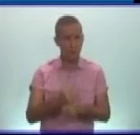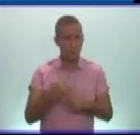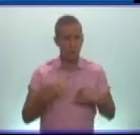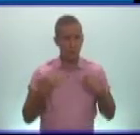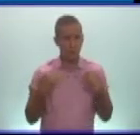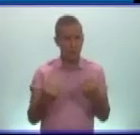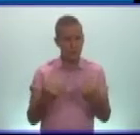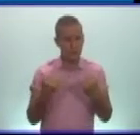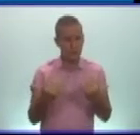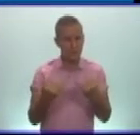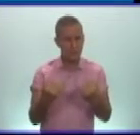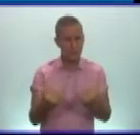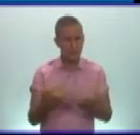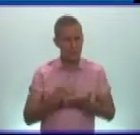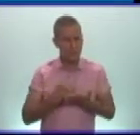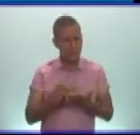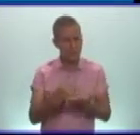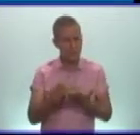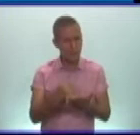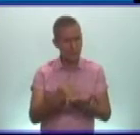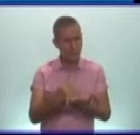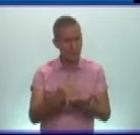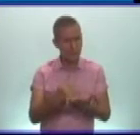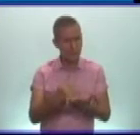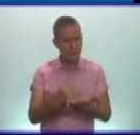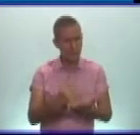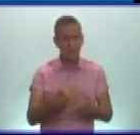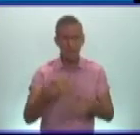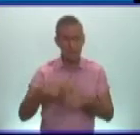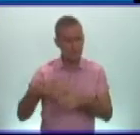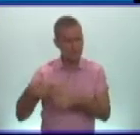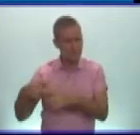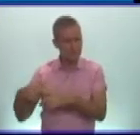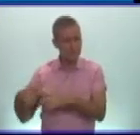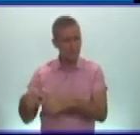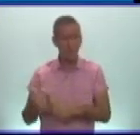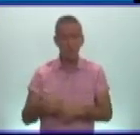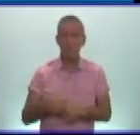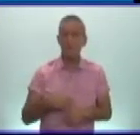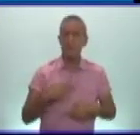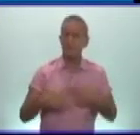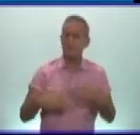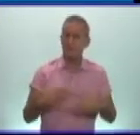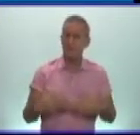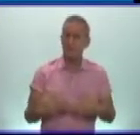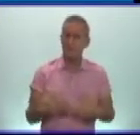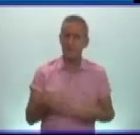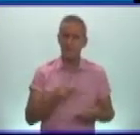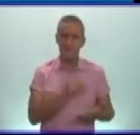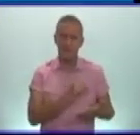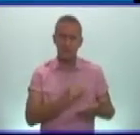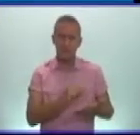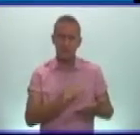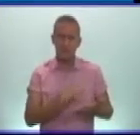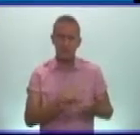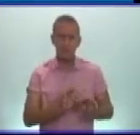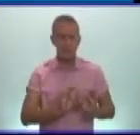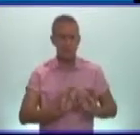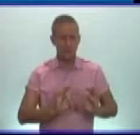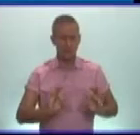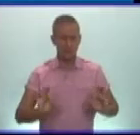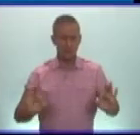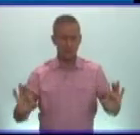información, colaboración, servicio, etc. Se emplea un lenguaje formal. Fíjense que la